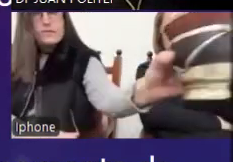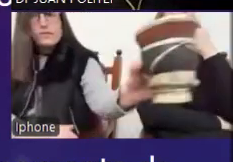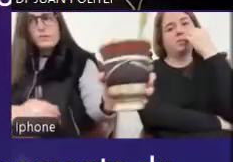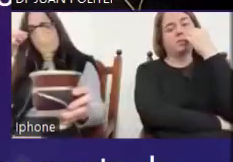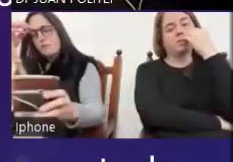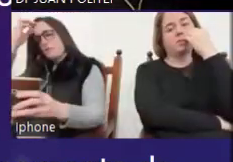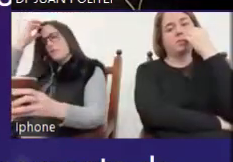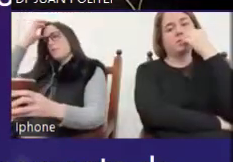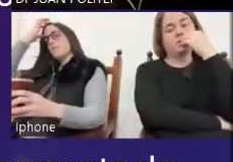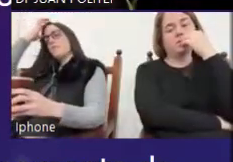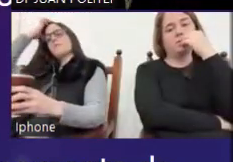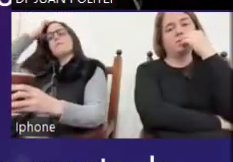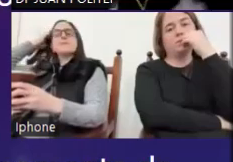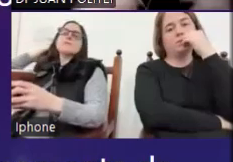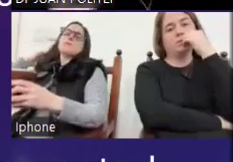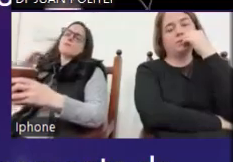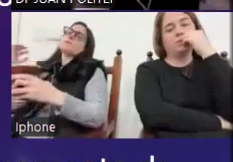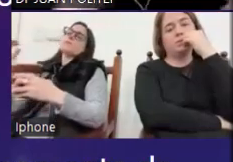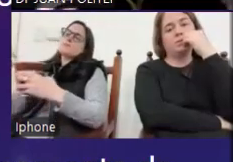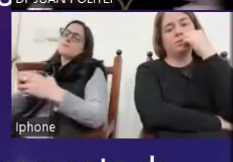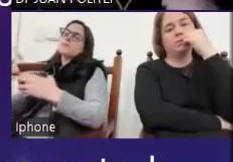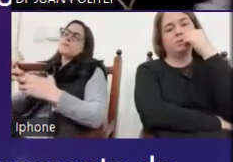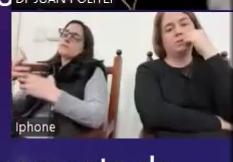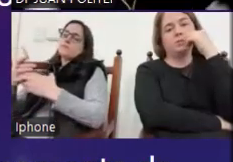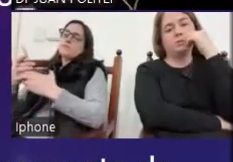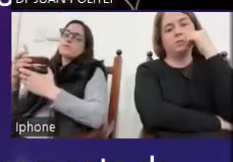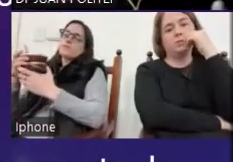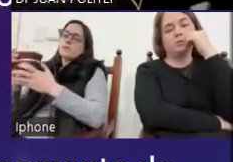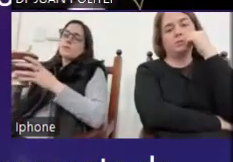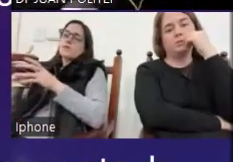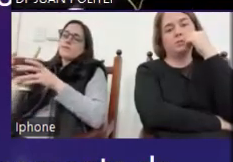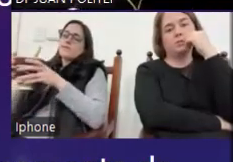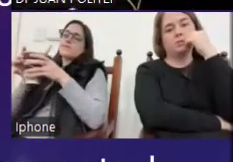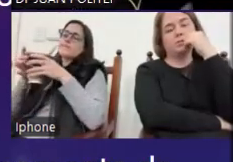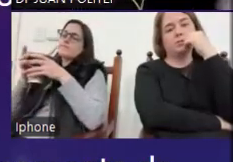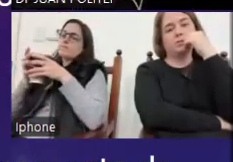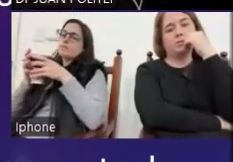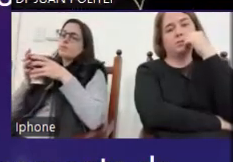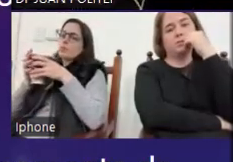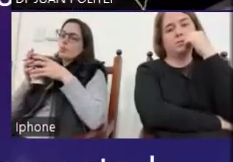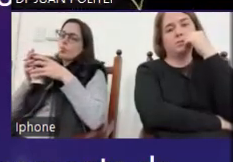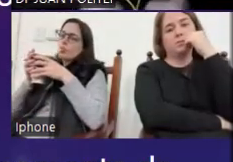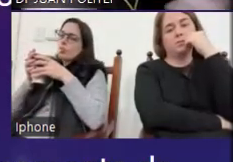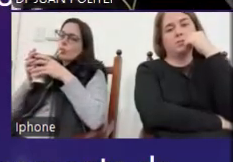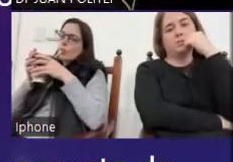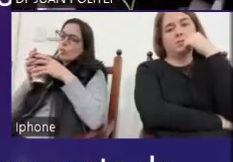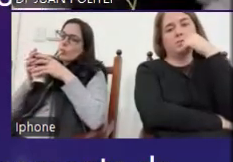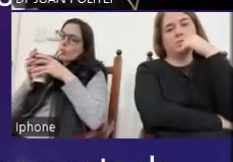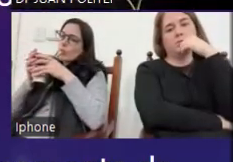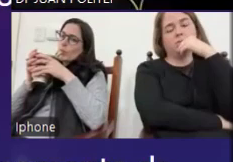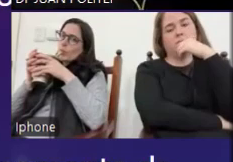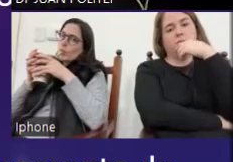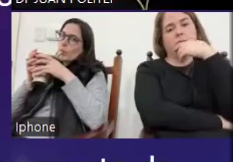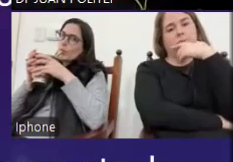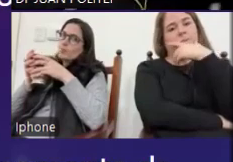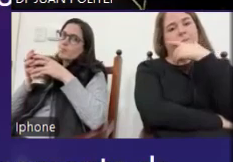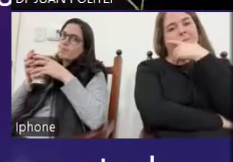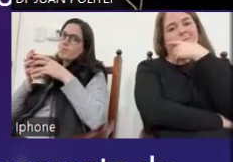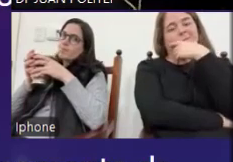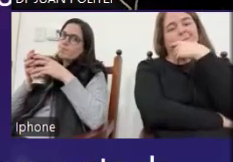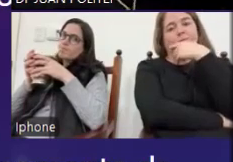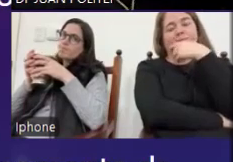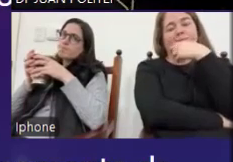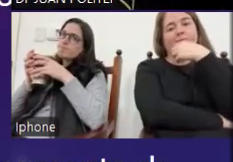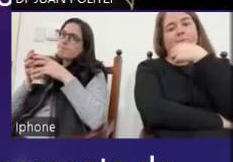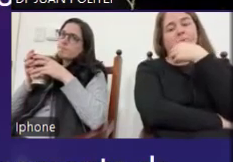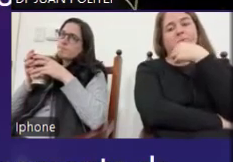estudio, ¿sí? Se le hace al que tenga que trabajar, si tiene que faltar una vez para un control, se le hacen los certificados, pero esto